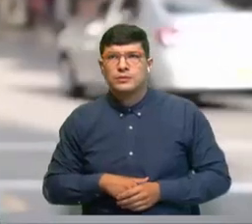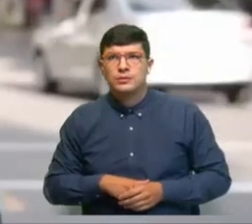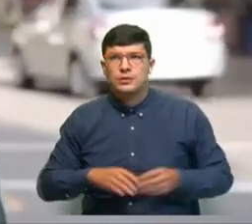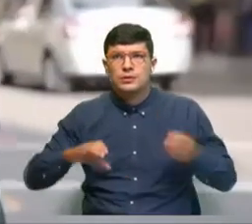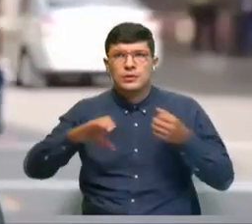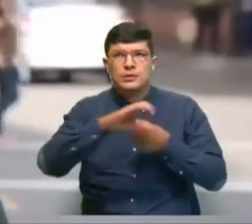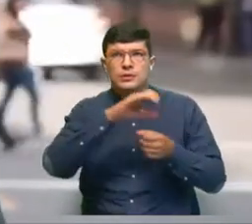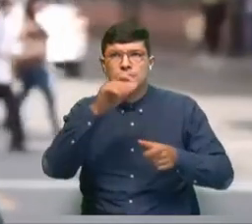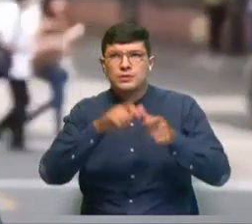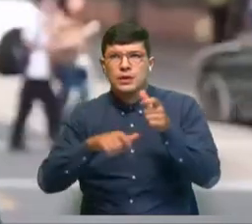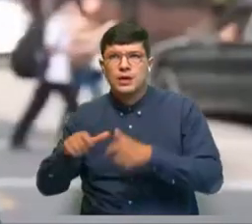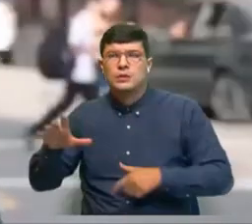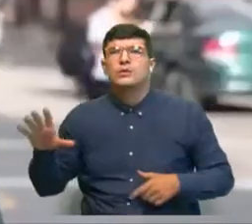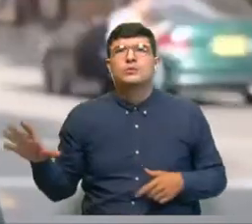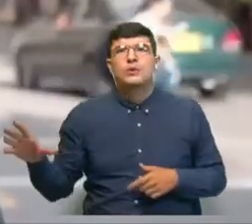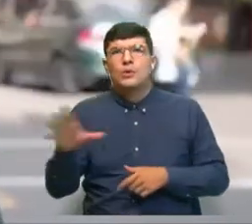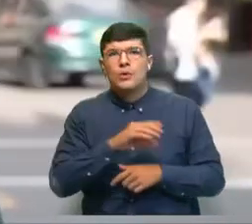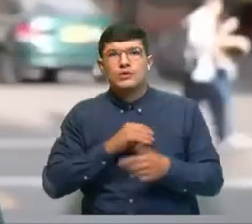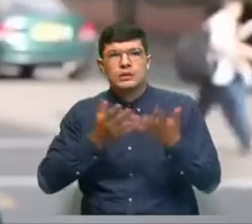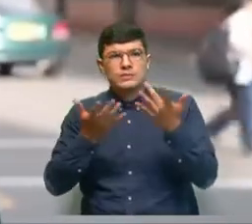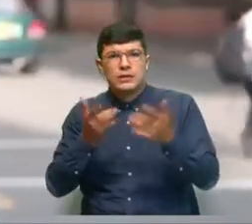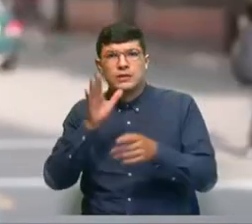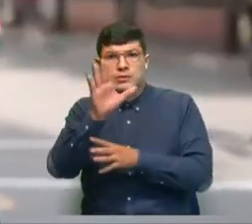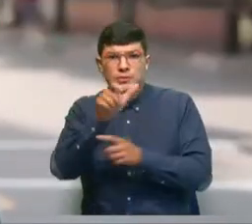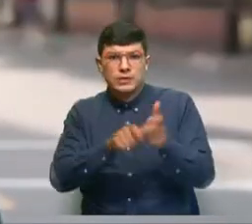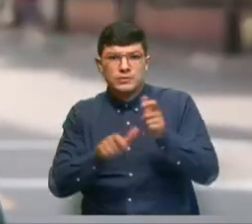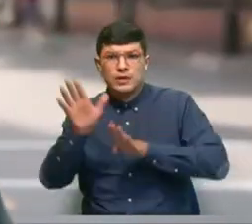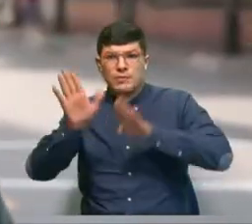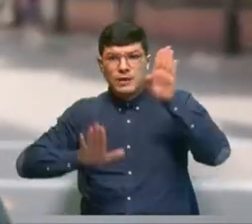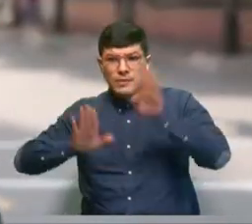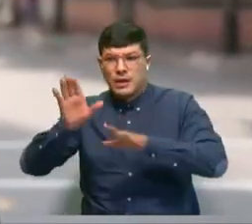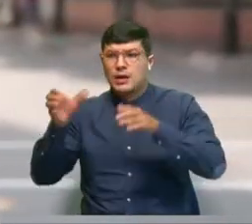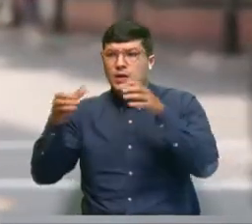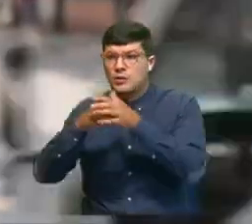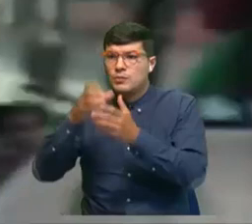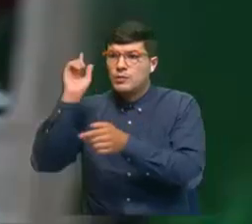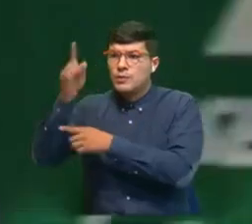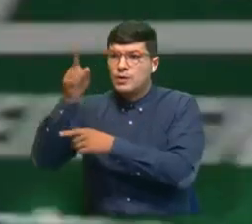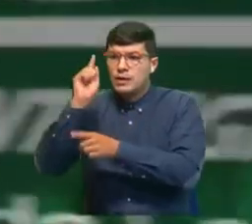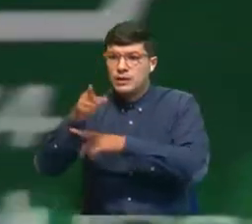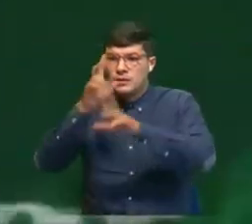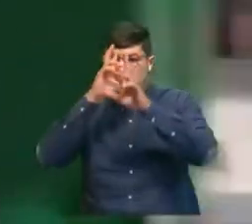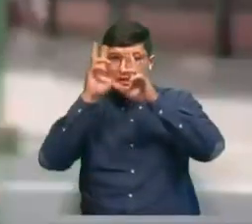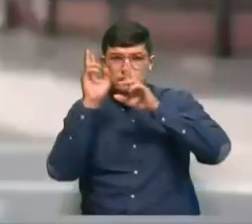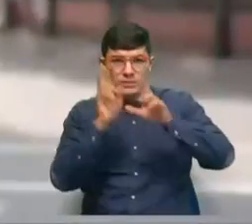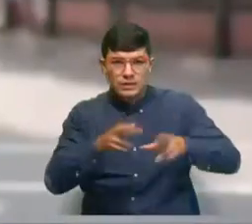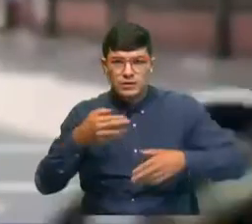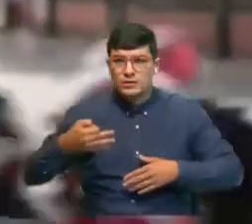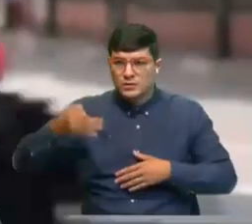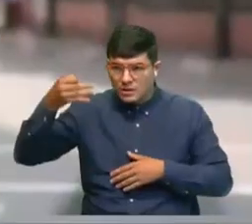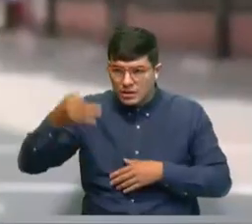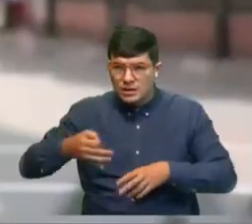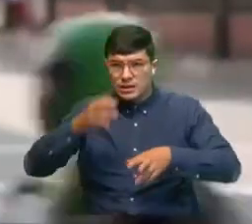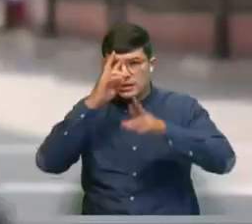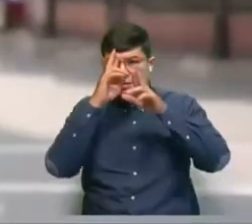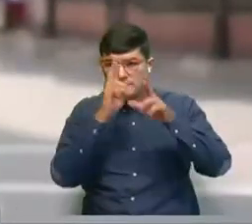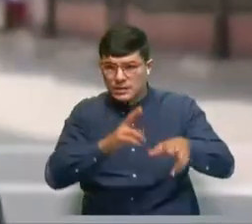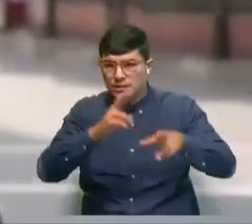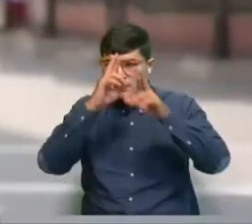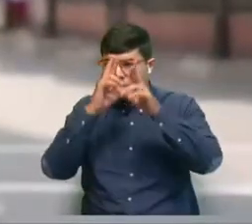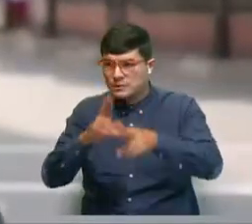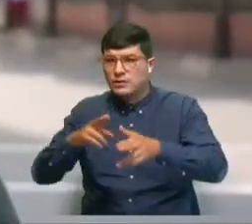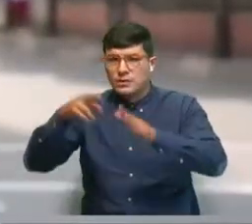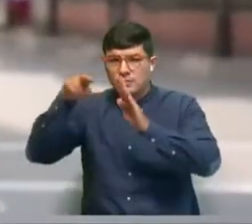todos esperamos de parte de los candidatos y de los partidos políticos respeto, profundo y auténtico respeto por